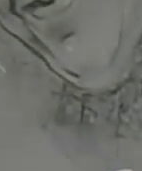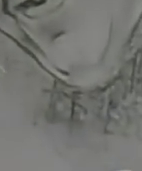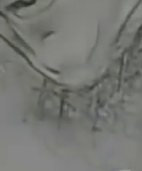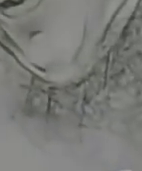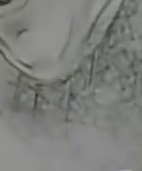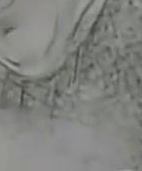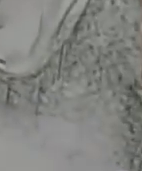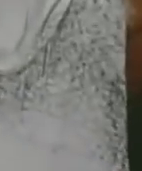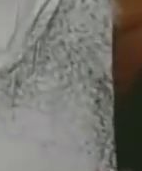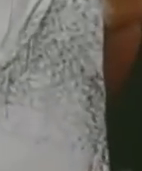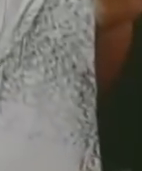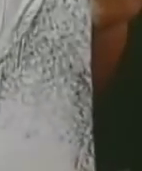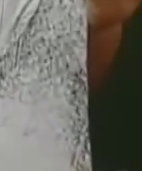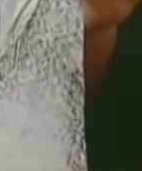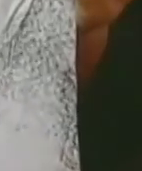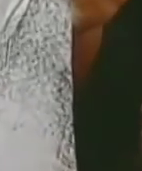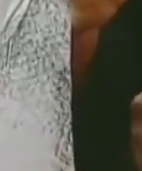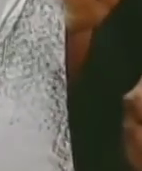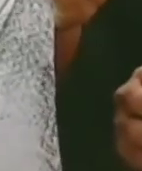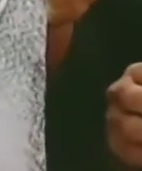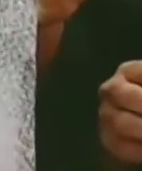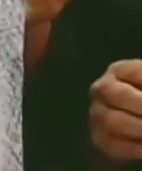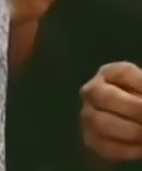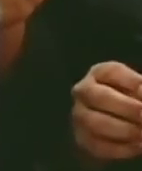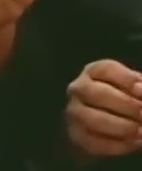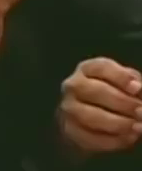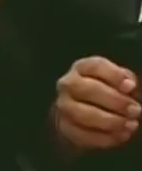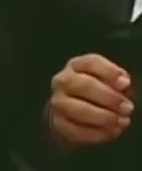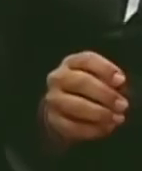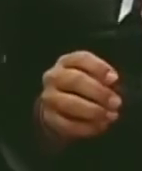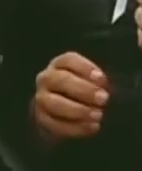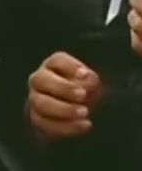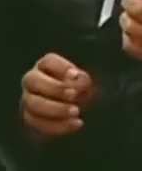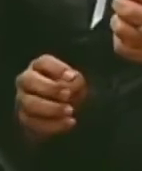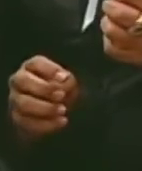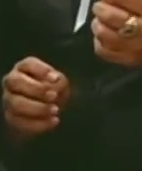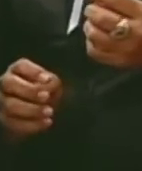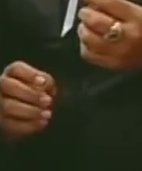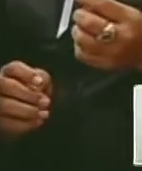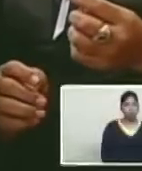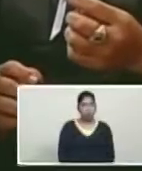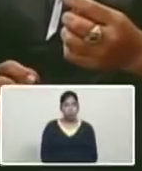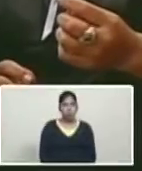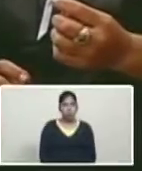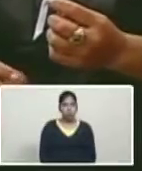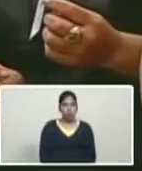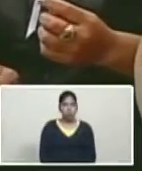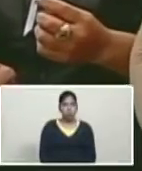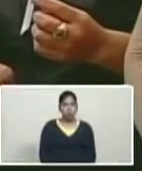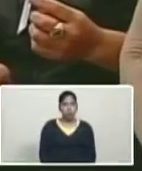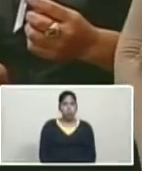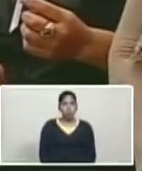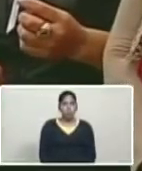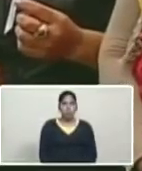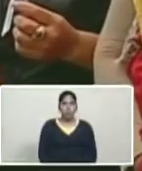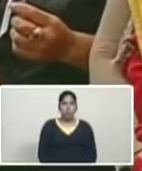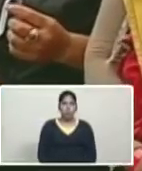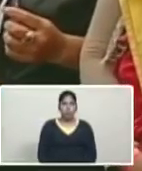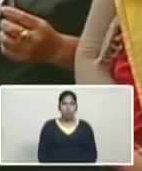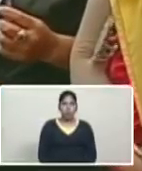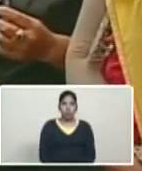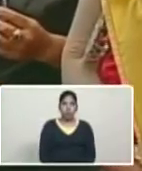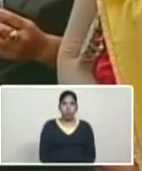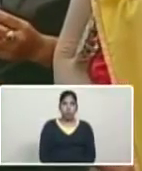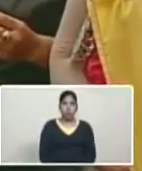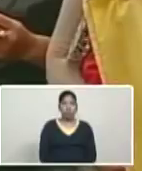surgiera el gran reivindicador del libertador Bolívar, cuando nuestro comandante Hugo Chávez hace 20 años